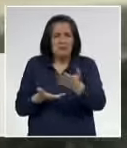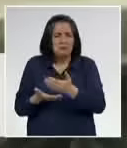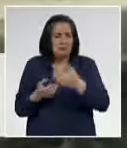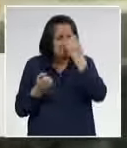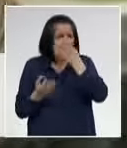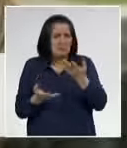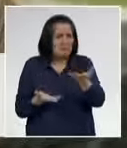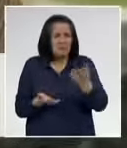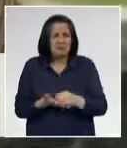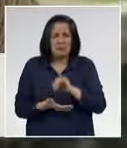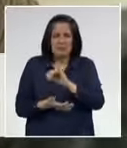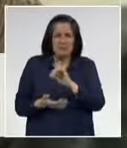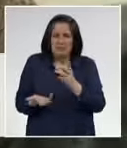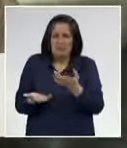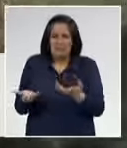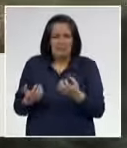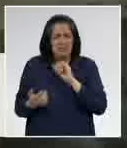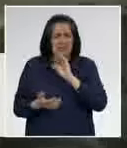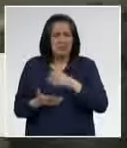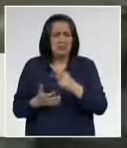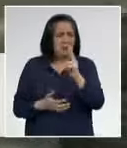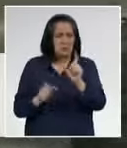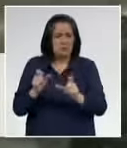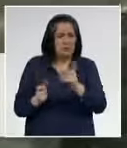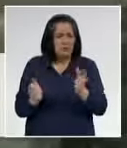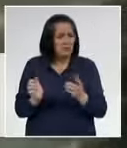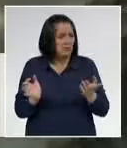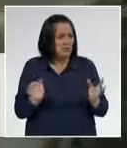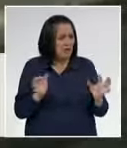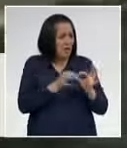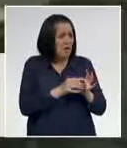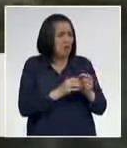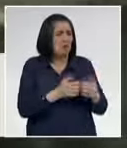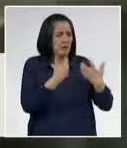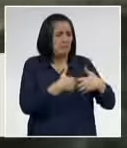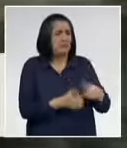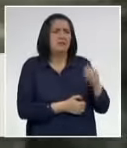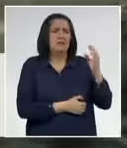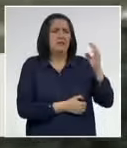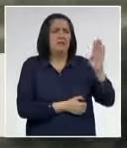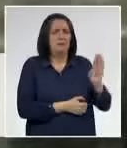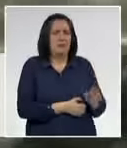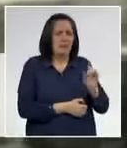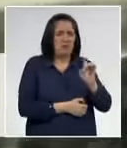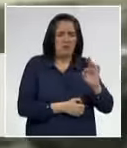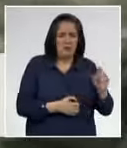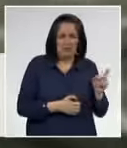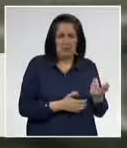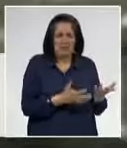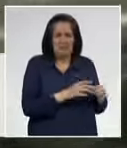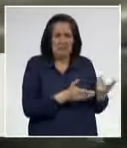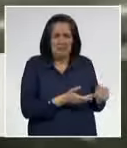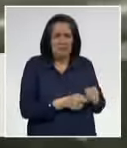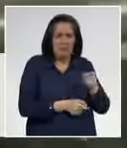este medio que usted estamos comentando dice que dos personas ligadas a Odebrecht y que manejaban la caja 2, que son nuevos, que son uno ilícitos, son los que terminan